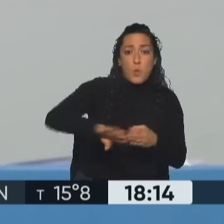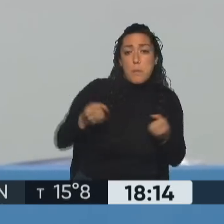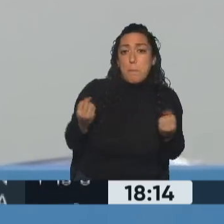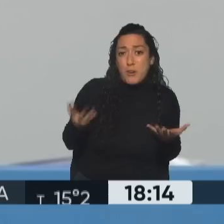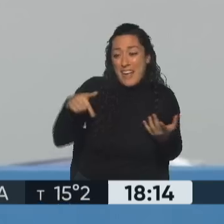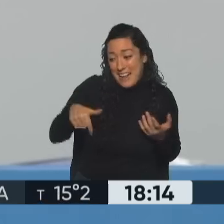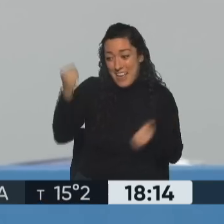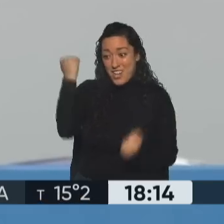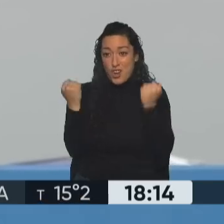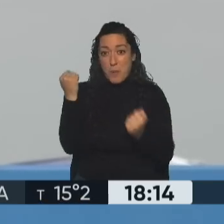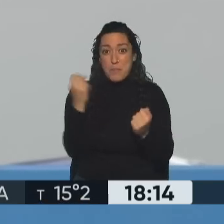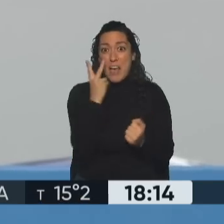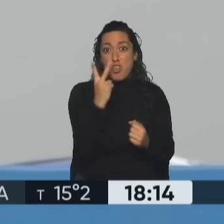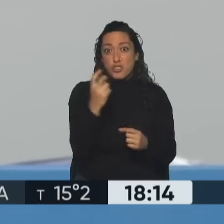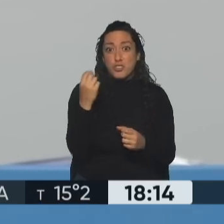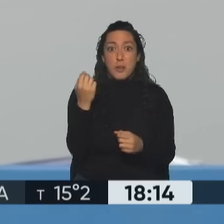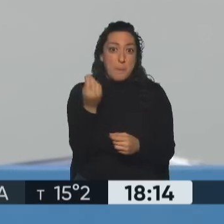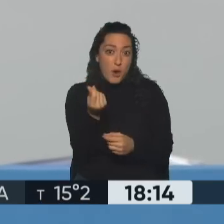juega la economía bimonetaria.